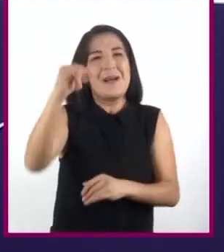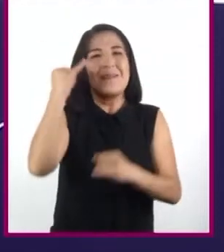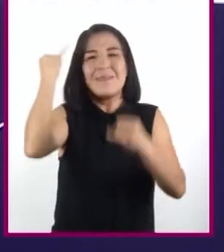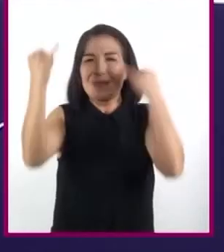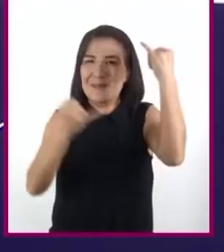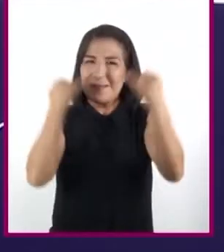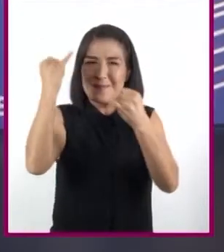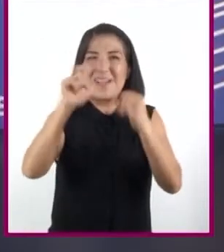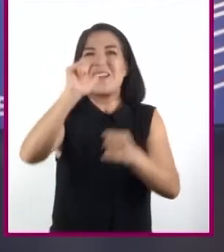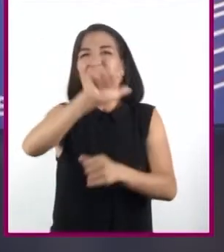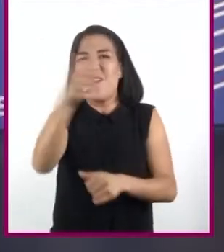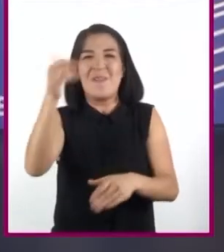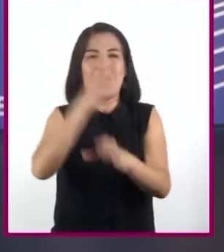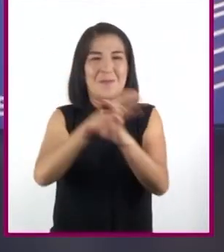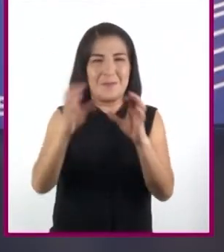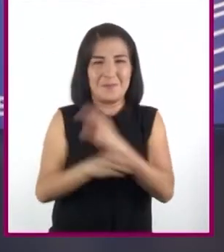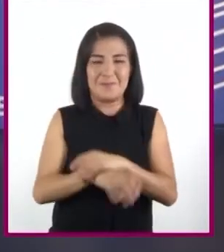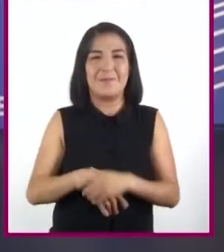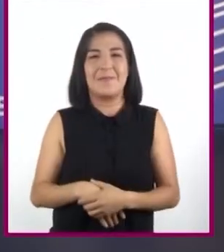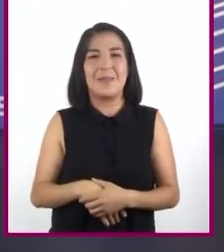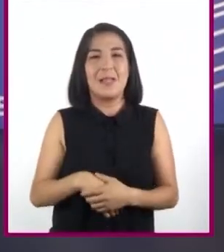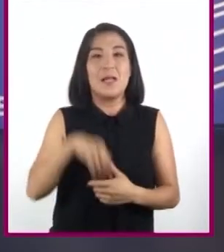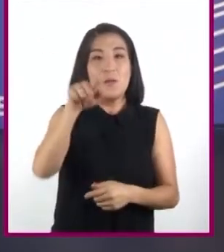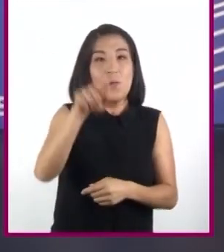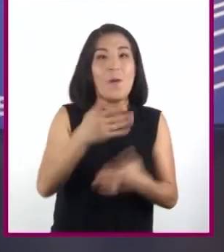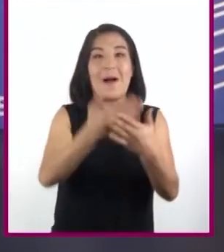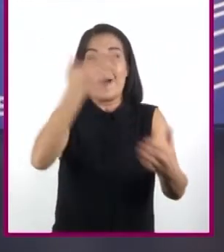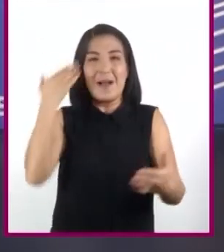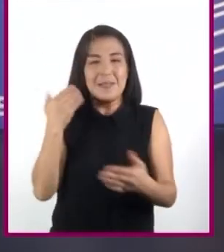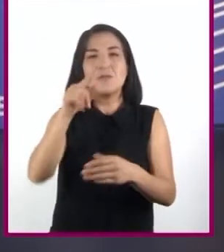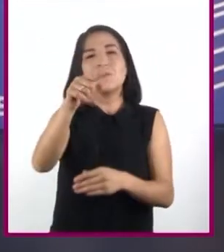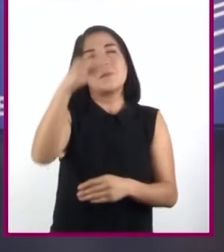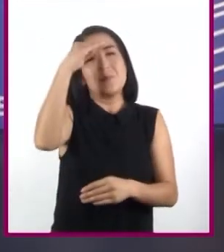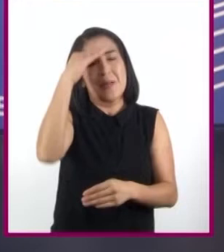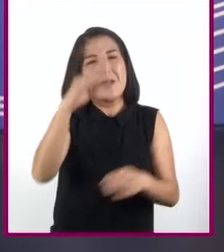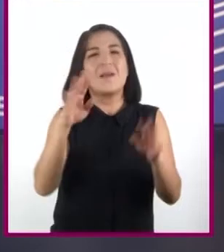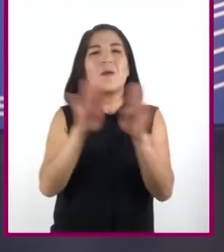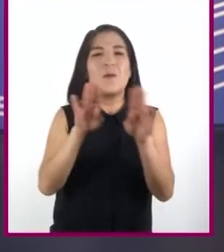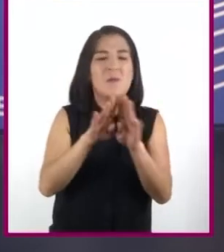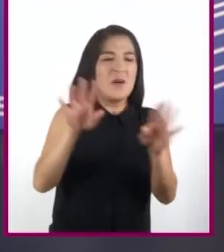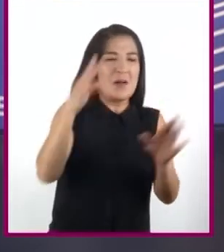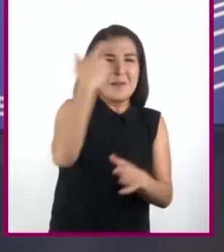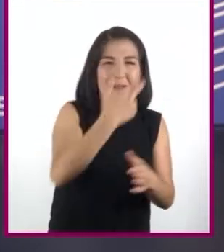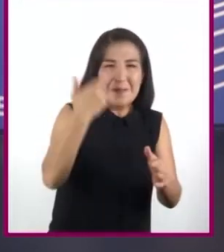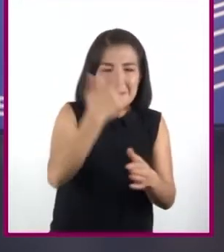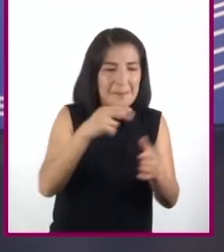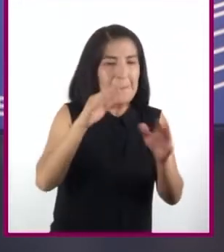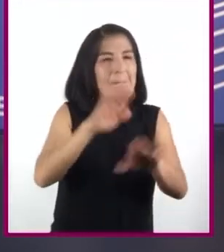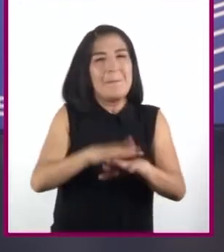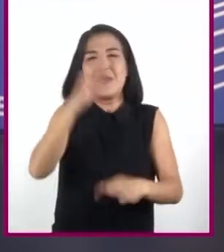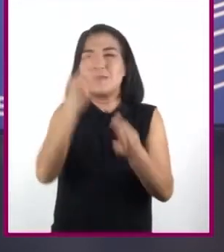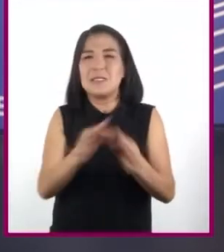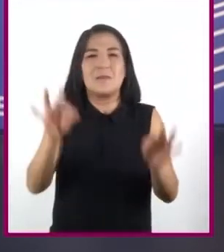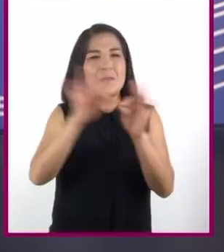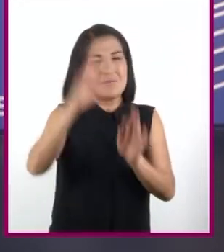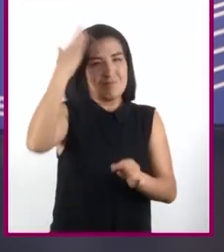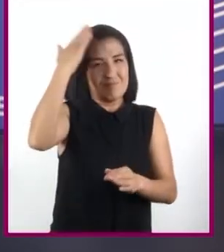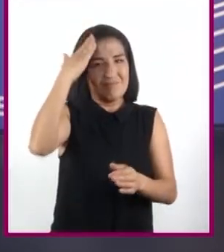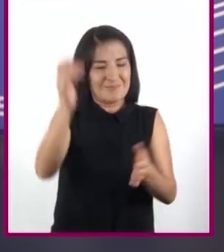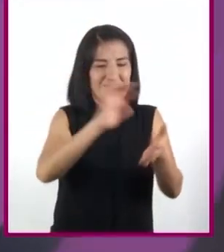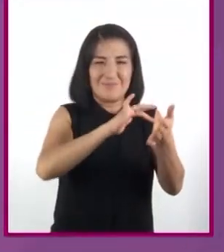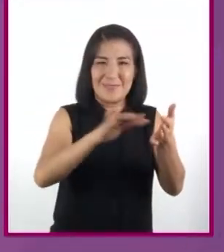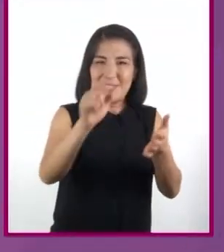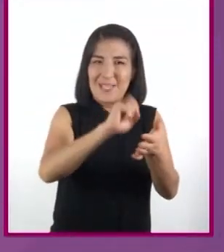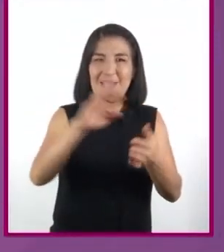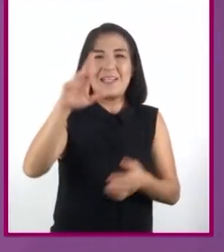realidades. Antes de reafirmar lo aprendido, es importante que revisemos a uno de los más importantes autores del realismo